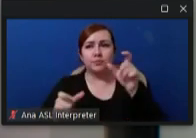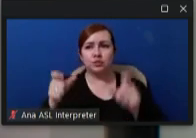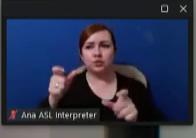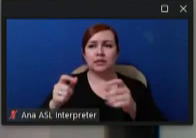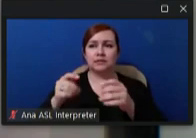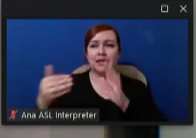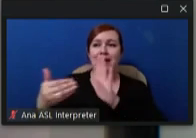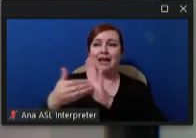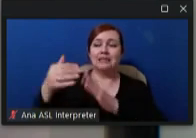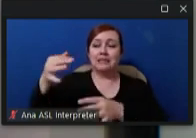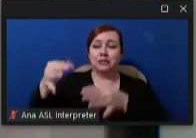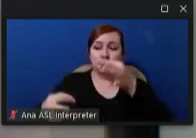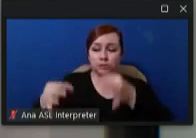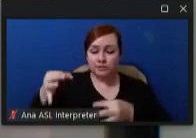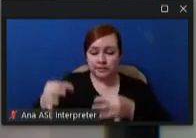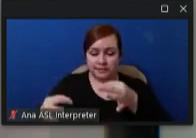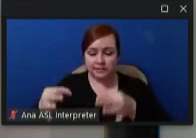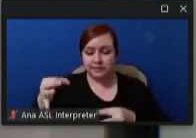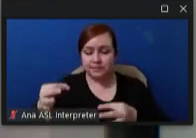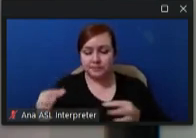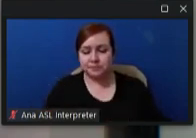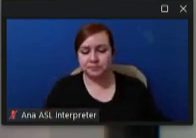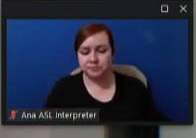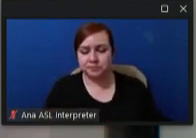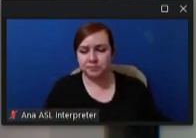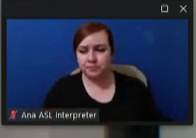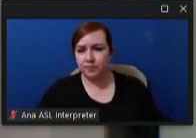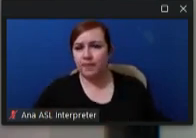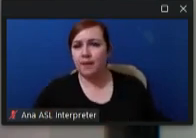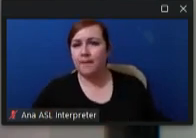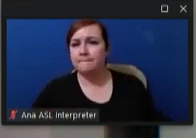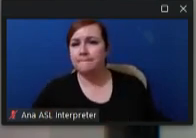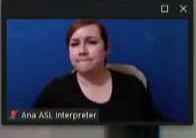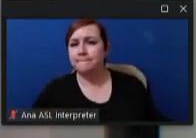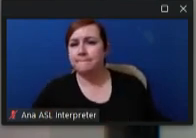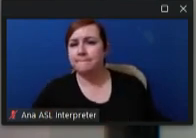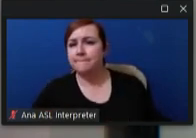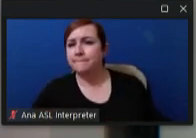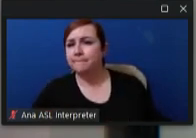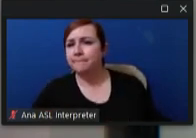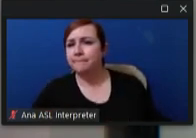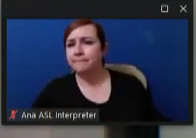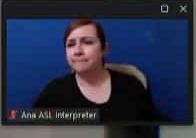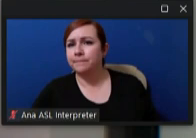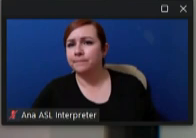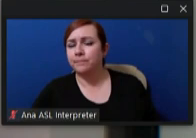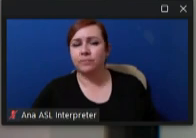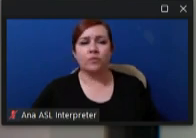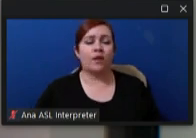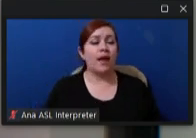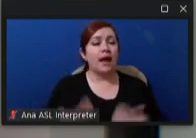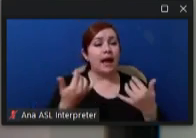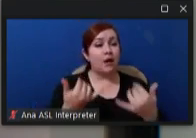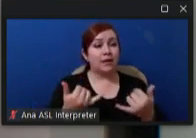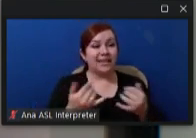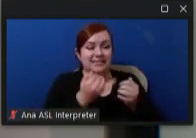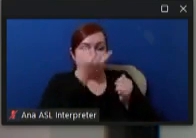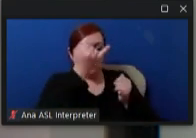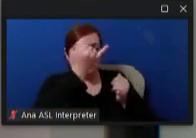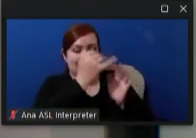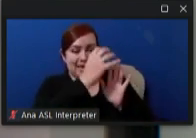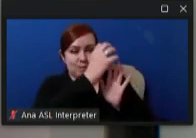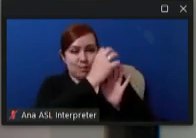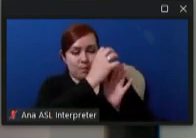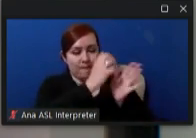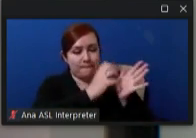la sospecha de la comisión de un delito de este tipo. Están en etapa de borrador final de actualización